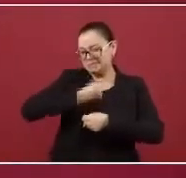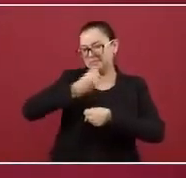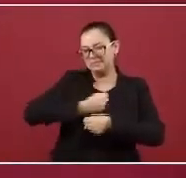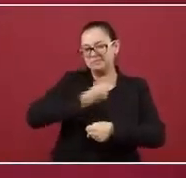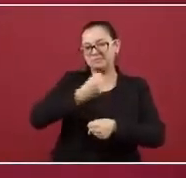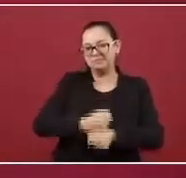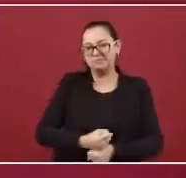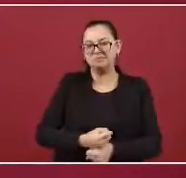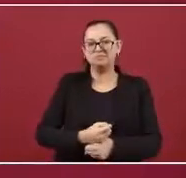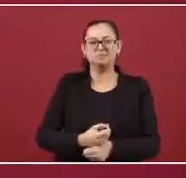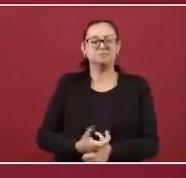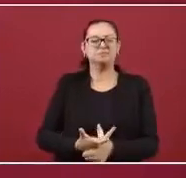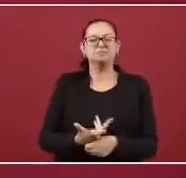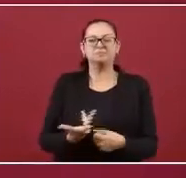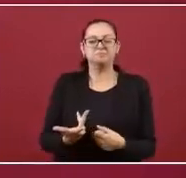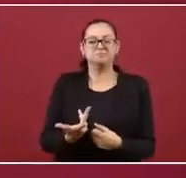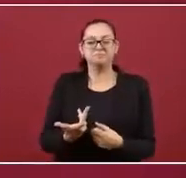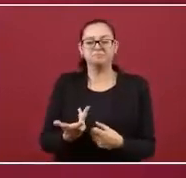corriendo